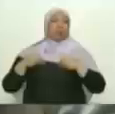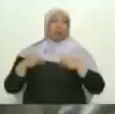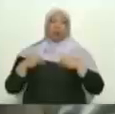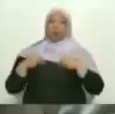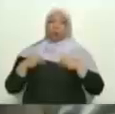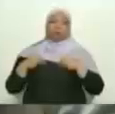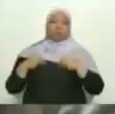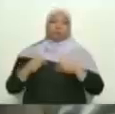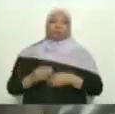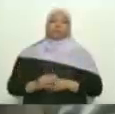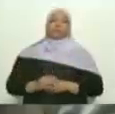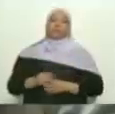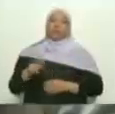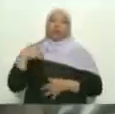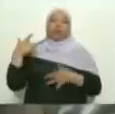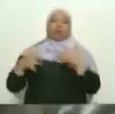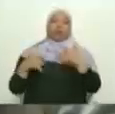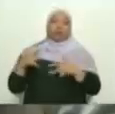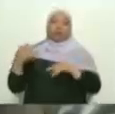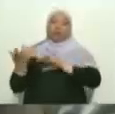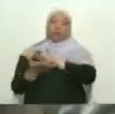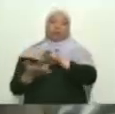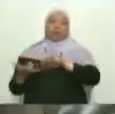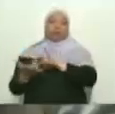execra estos actos.